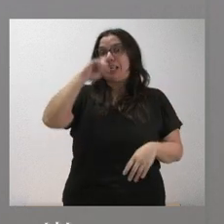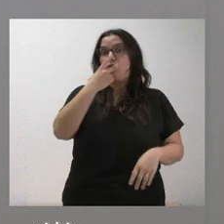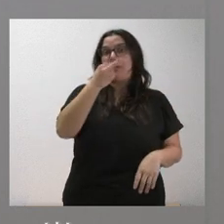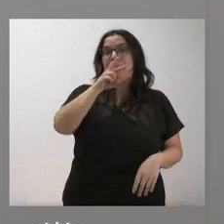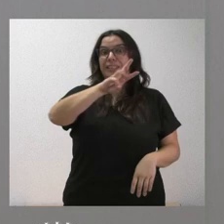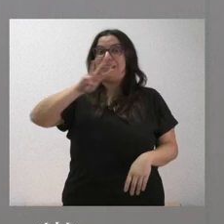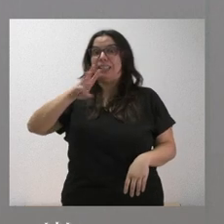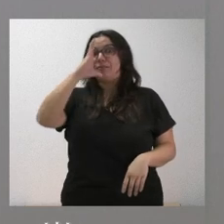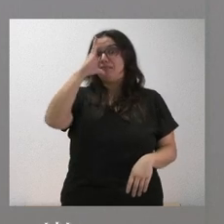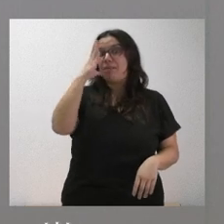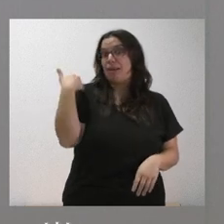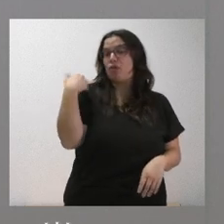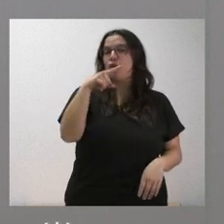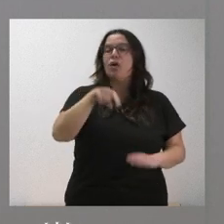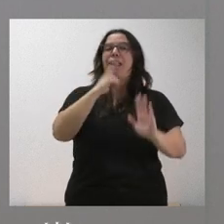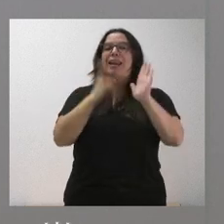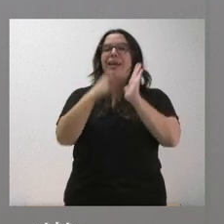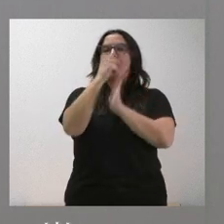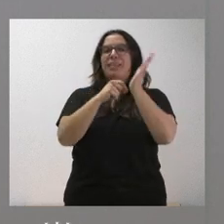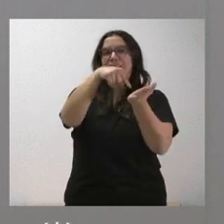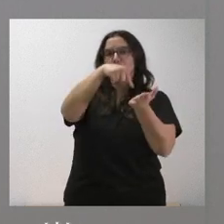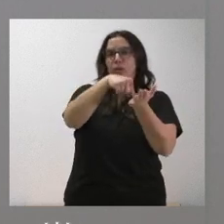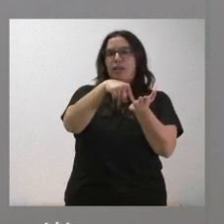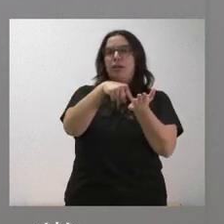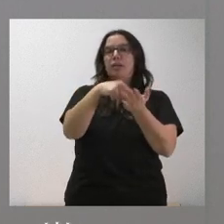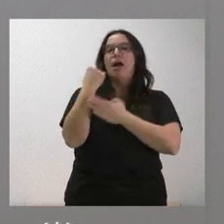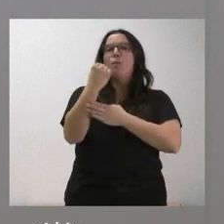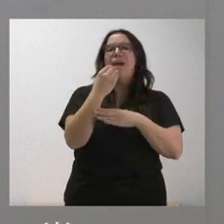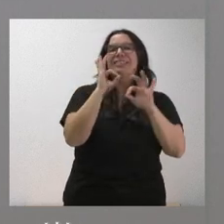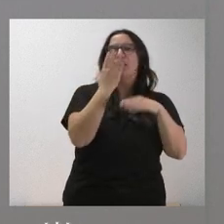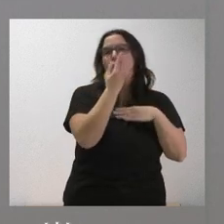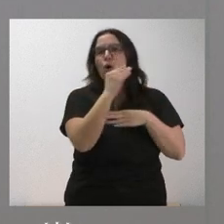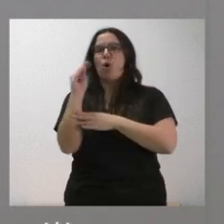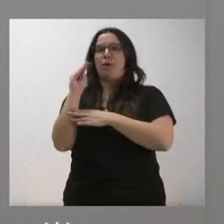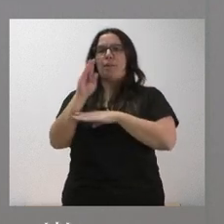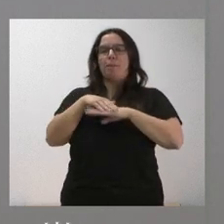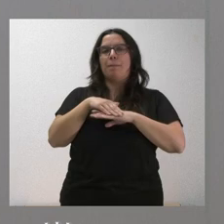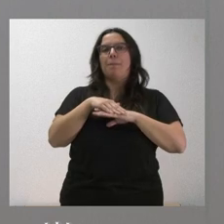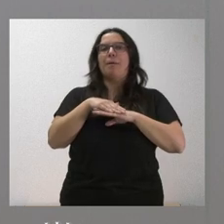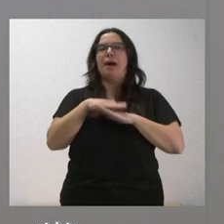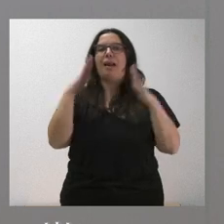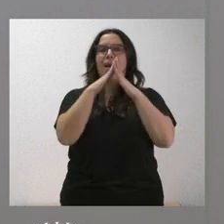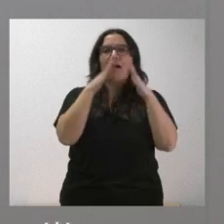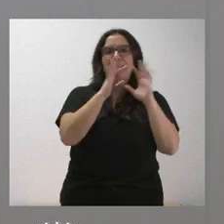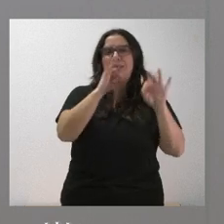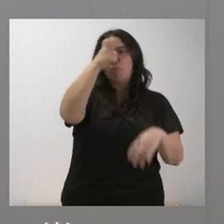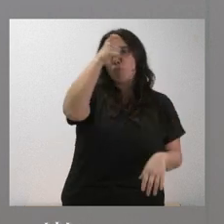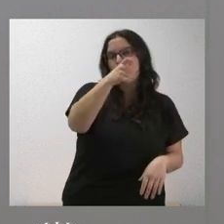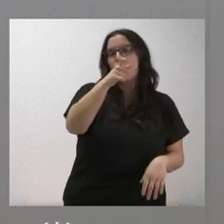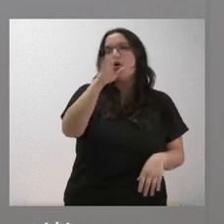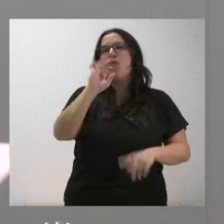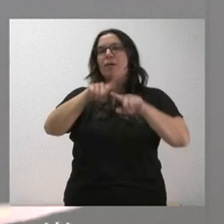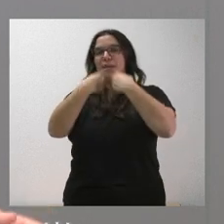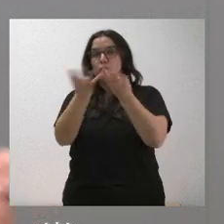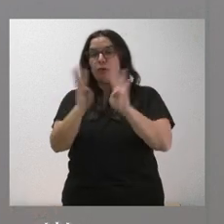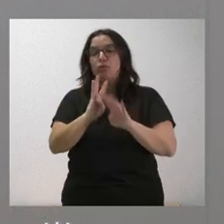223 a través de la ley medidas tributarias apoyando sobre todo a los jóvenes en la vivienda de del medio rural y a las familias numerosas y la